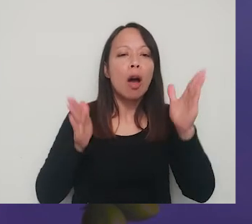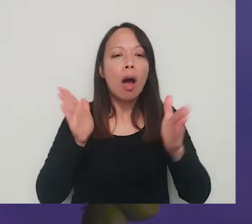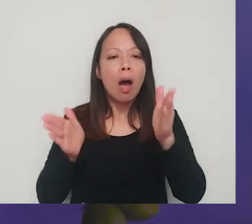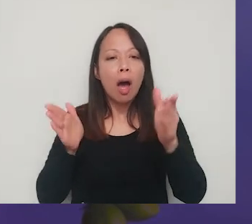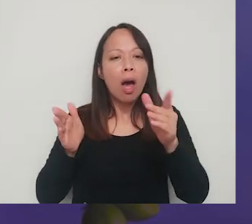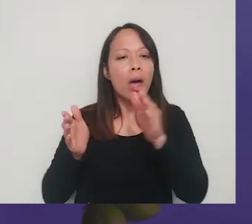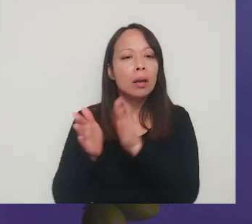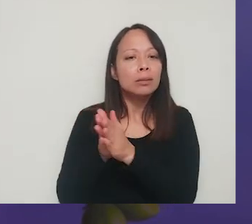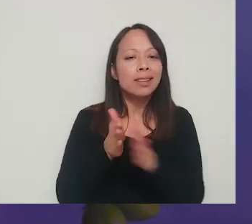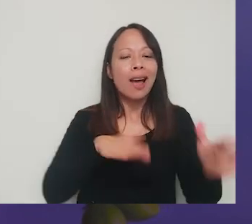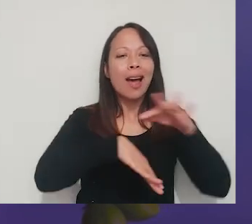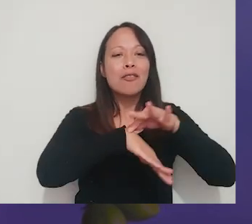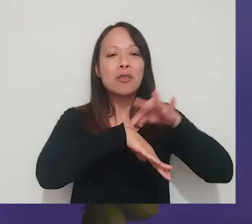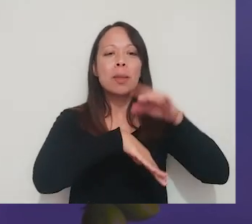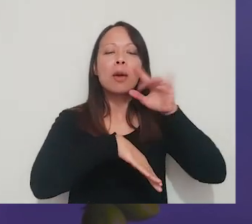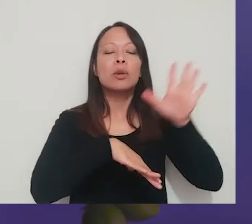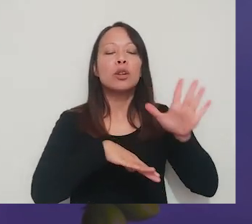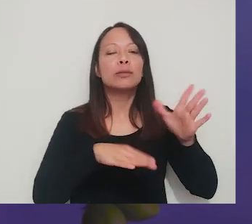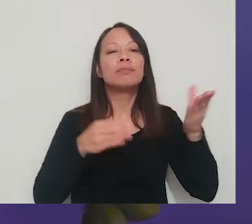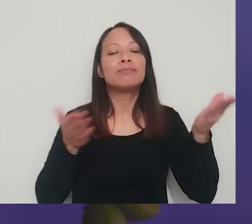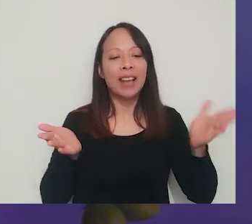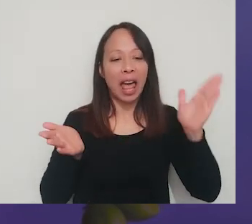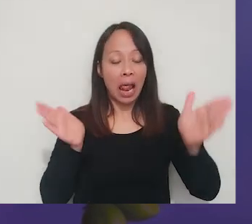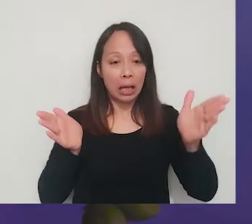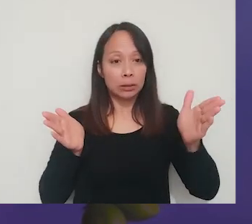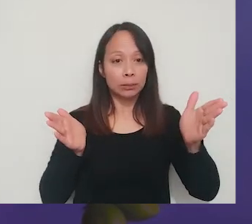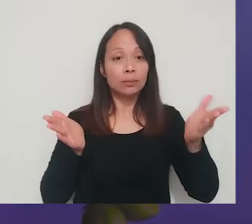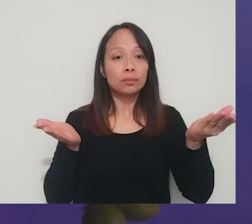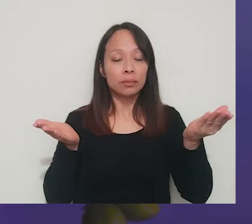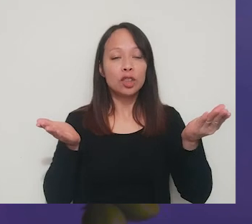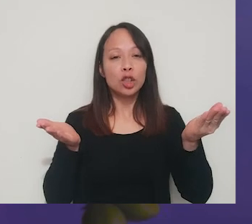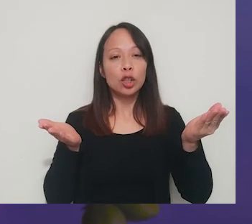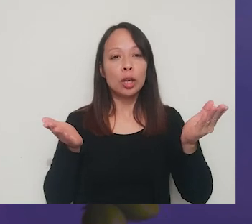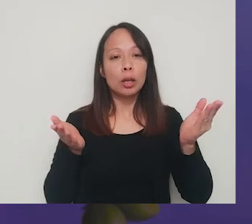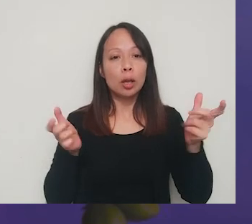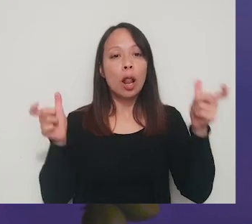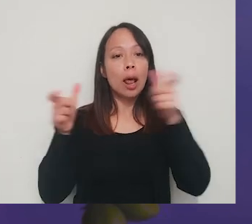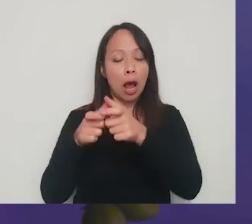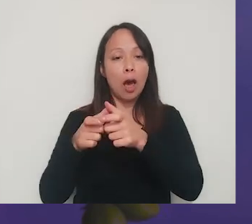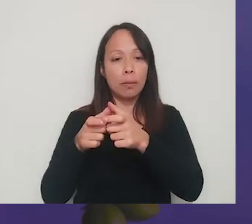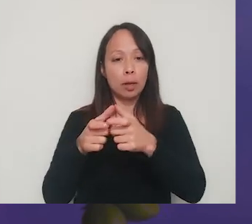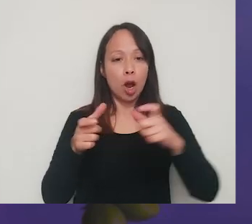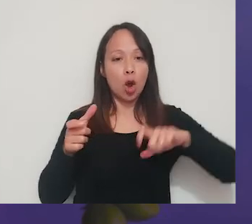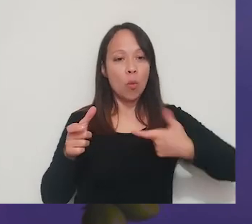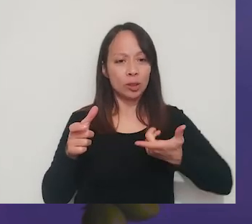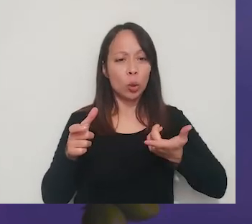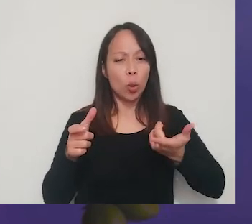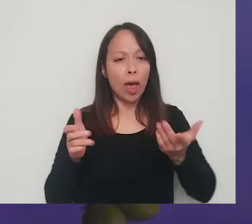dentro de la Ley de Enfermedades Poco Frecuentes. Entonces, en este contexto, la Cámara otorgó la cobertura.